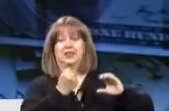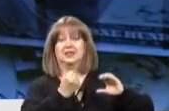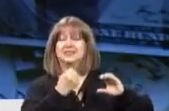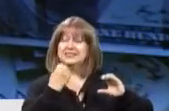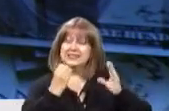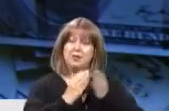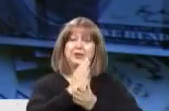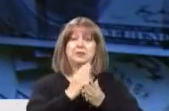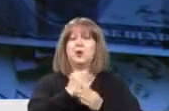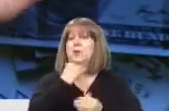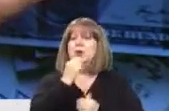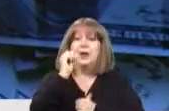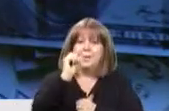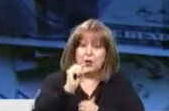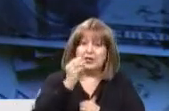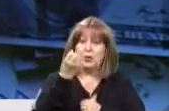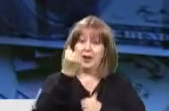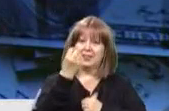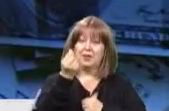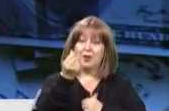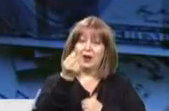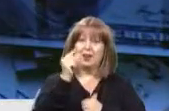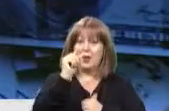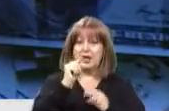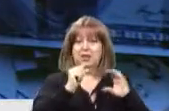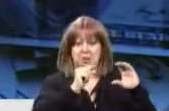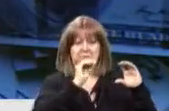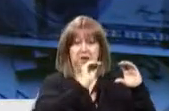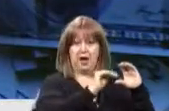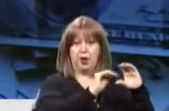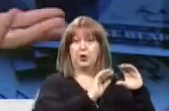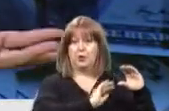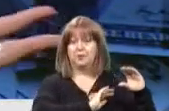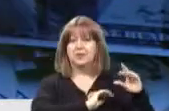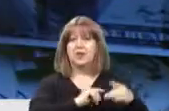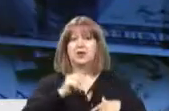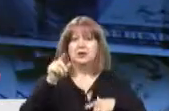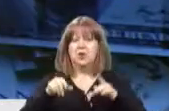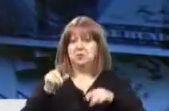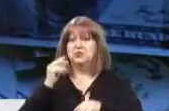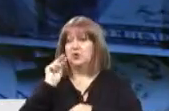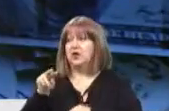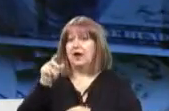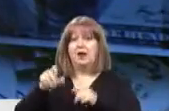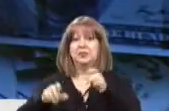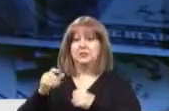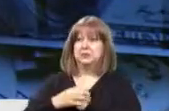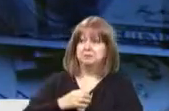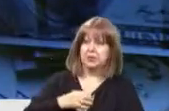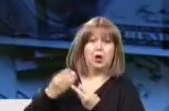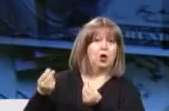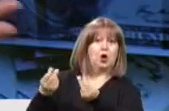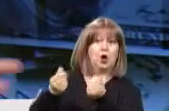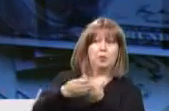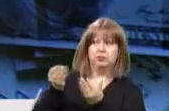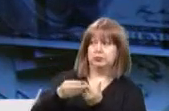optimizar dentro de todos los gastos que hacemos, lo sabemos. Hoy sí. he estado en la calle comprando algunos regalos y vos ves a la gente hacer compras y que por ahí, bueno, en esta época